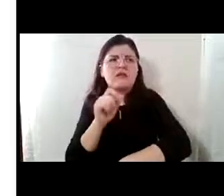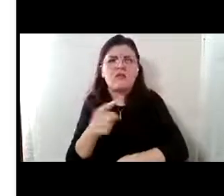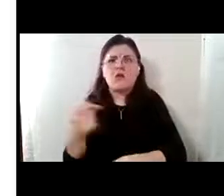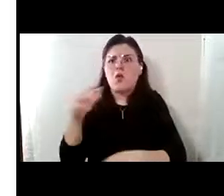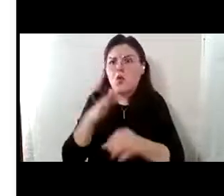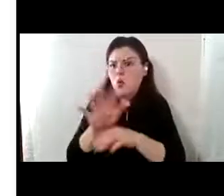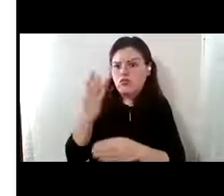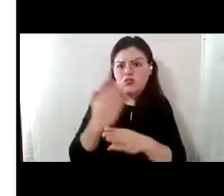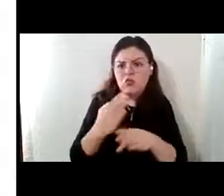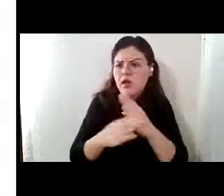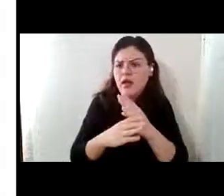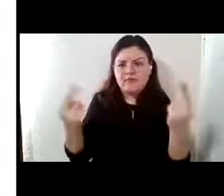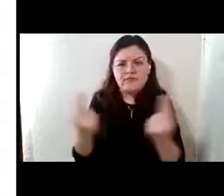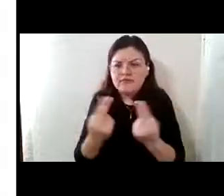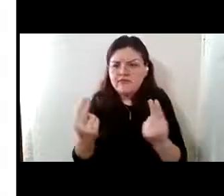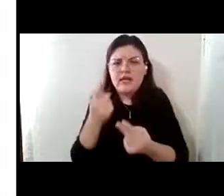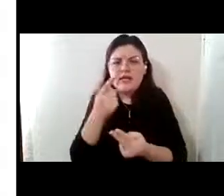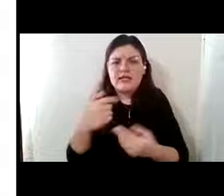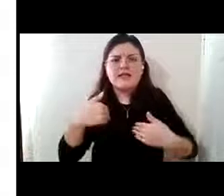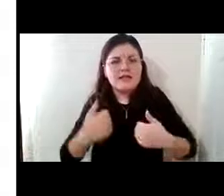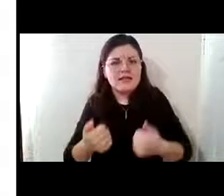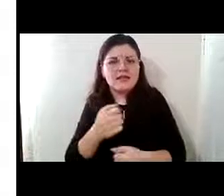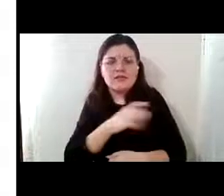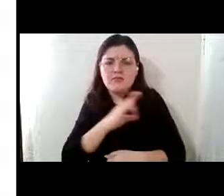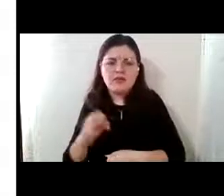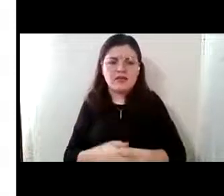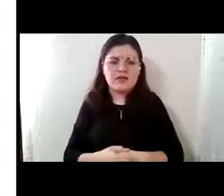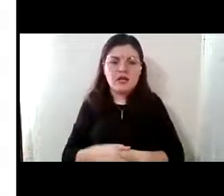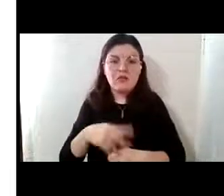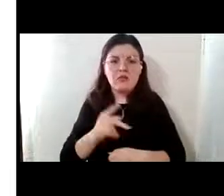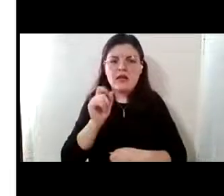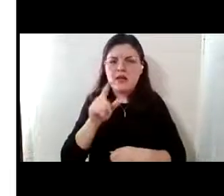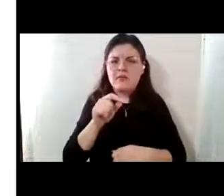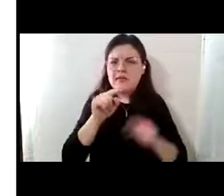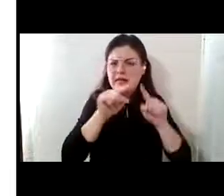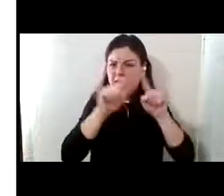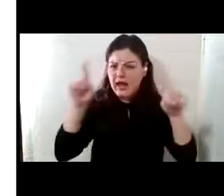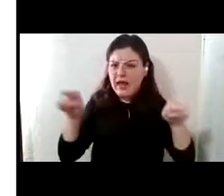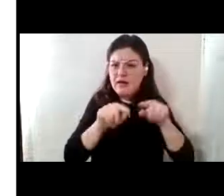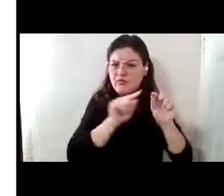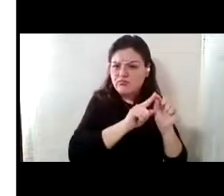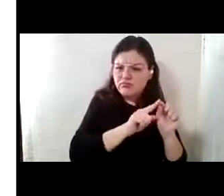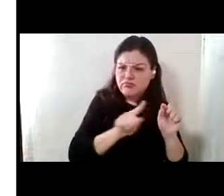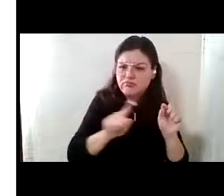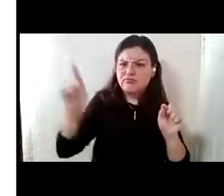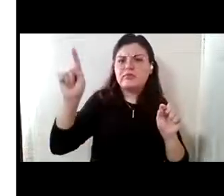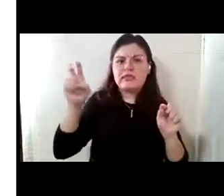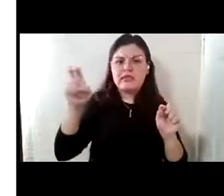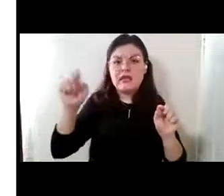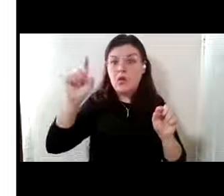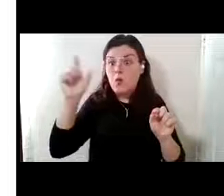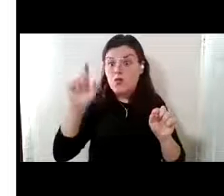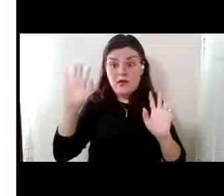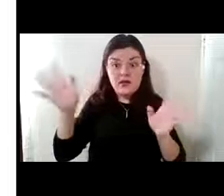necesidades. Y luego vean cómo va esta tabla en aumento. Entonces decimos que en la universidad ya todo eso lo